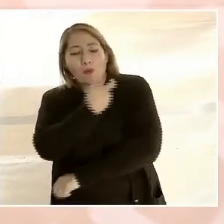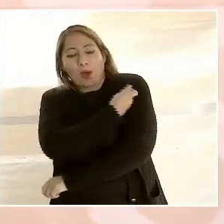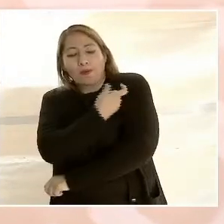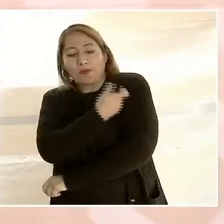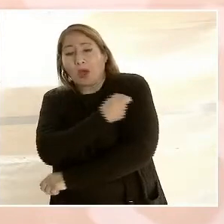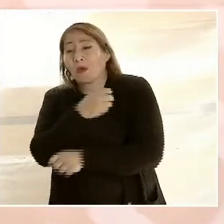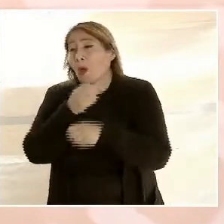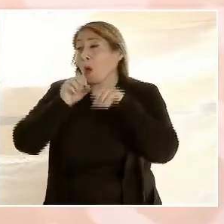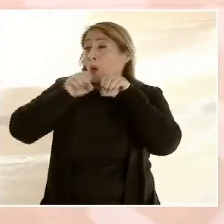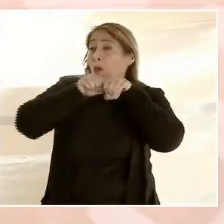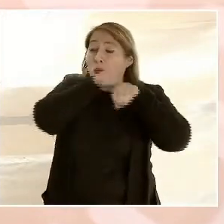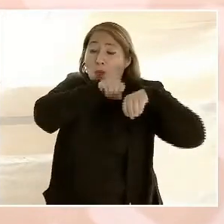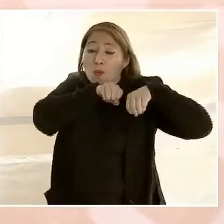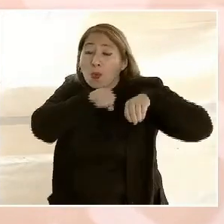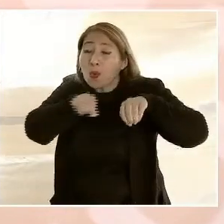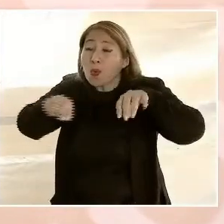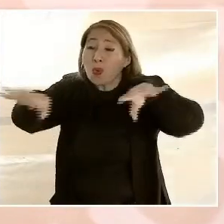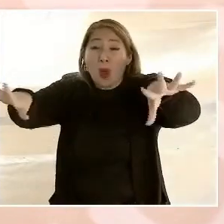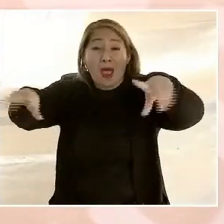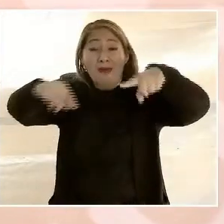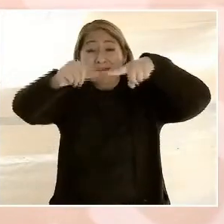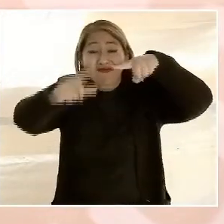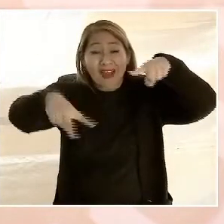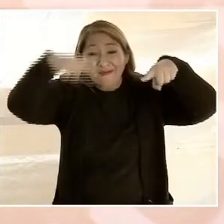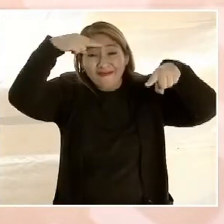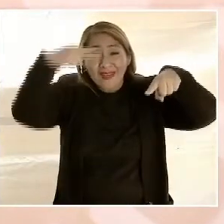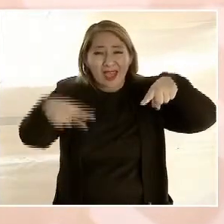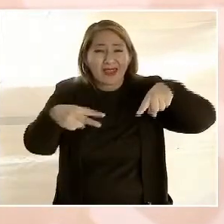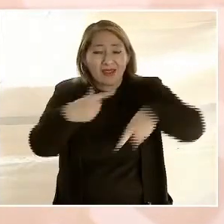vacunas contra el COVID-19.